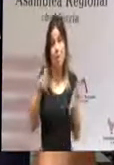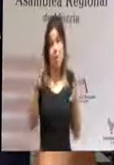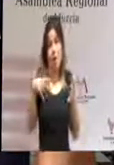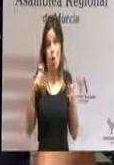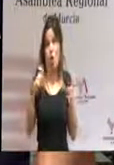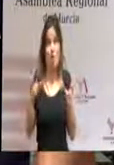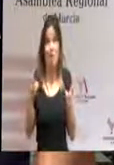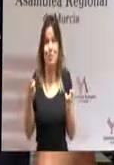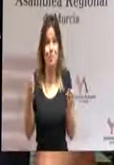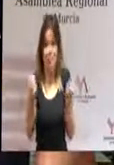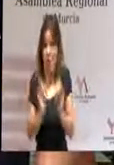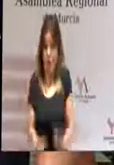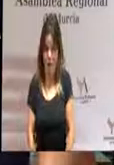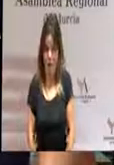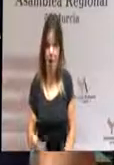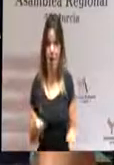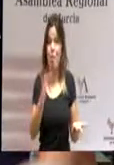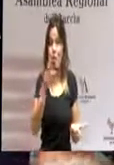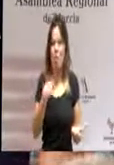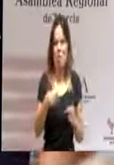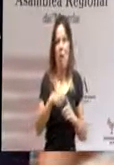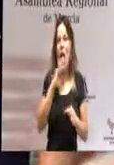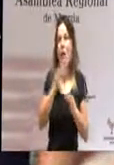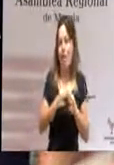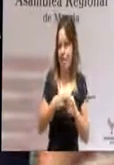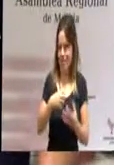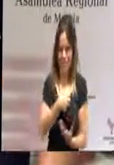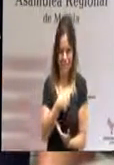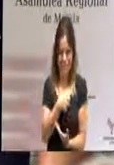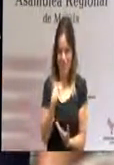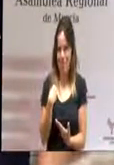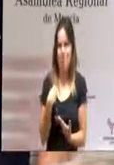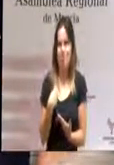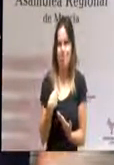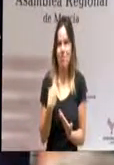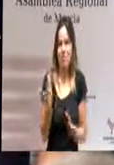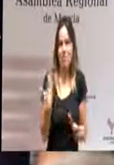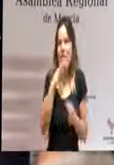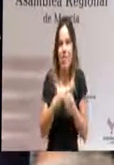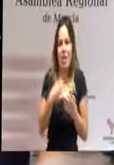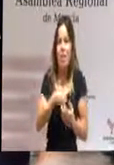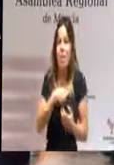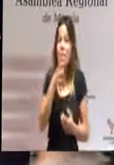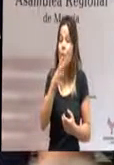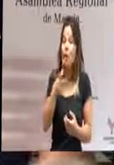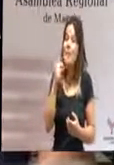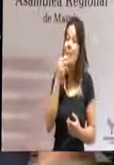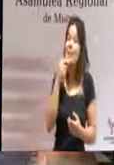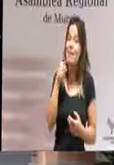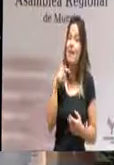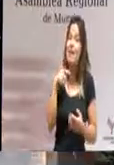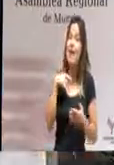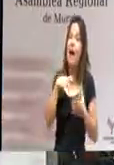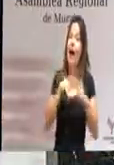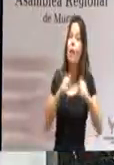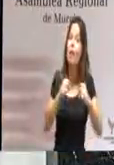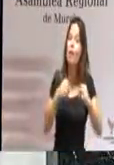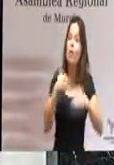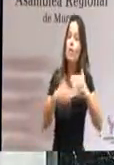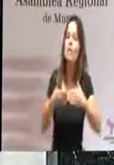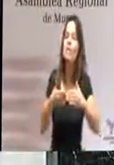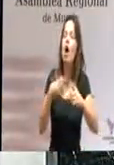hizo. Por eso resulta tan poco creíble esa apuesta. Lo cierto es que llevar a cabo este acuerdo implicaría objetivos